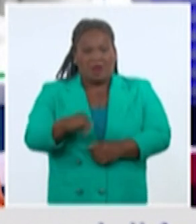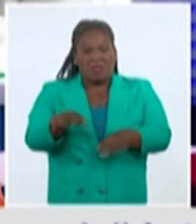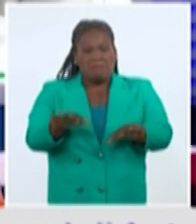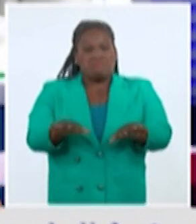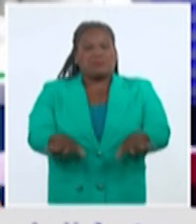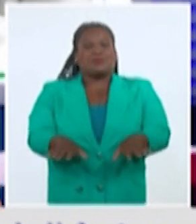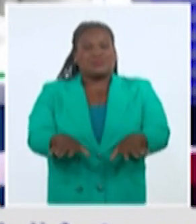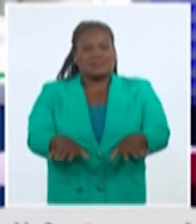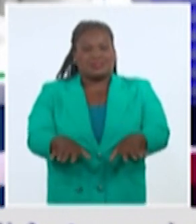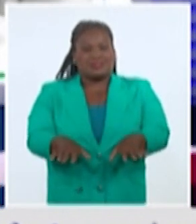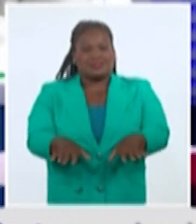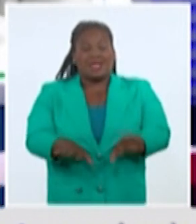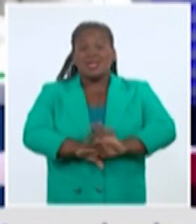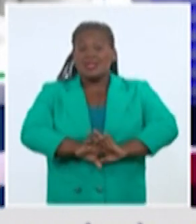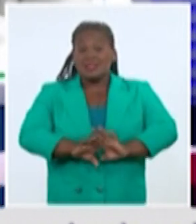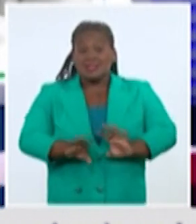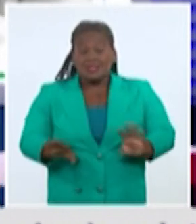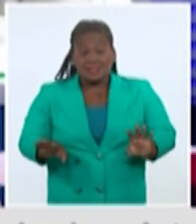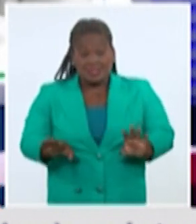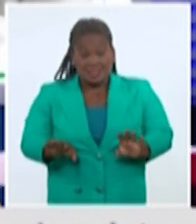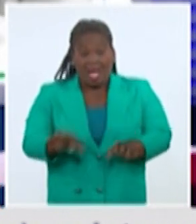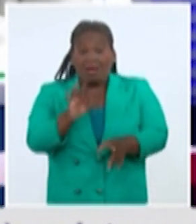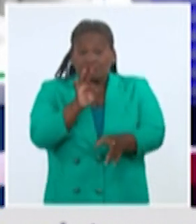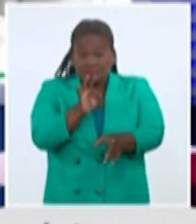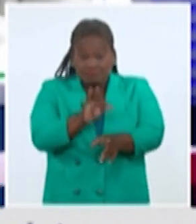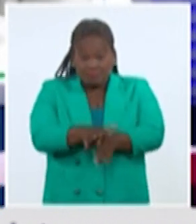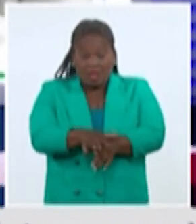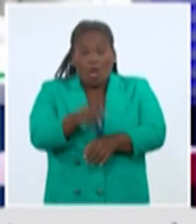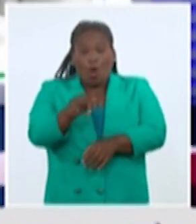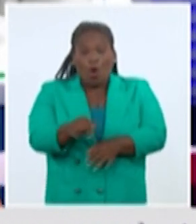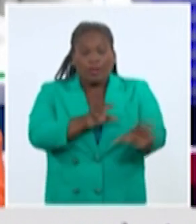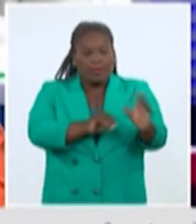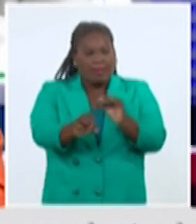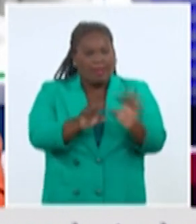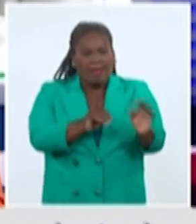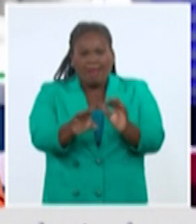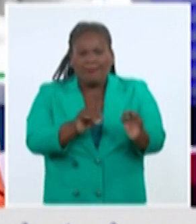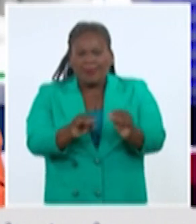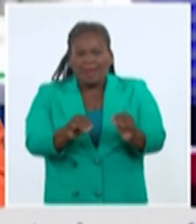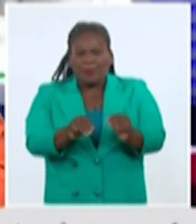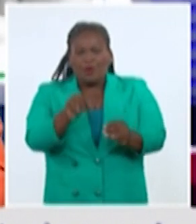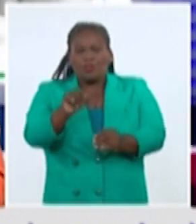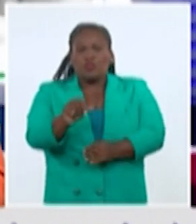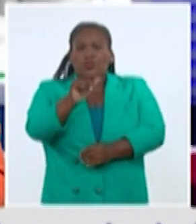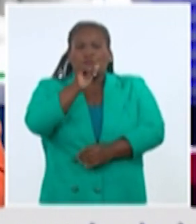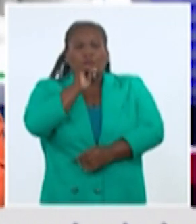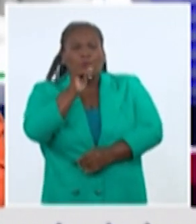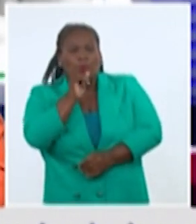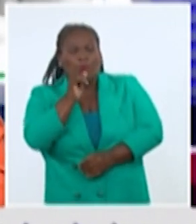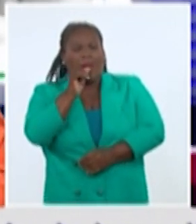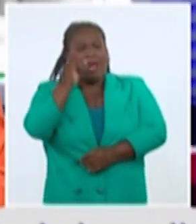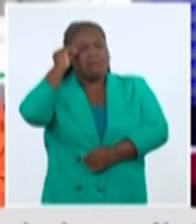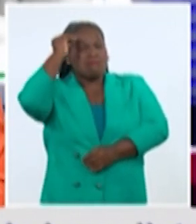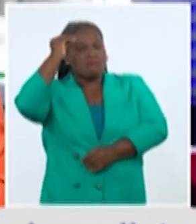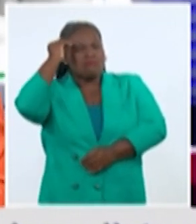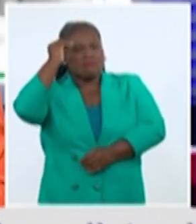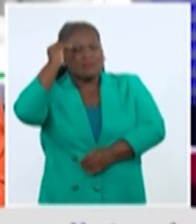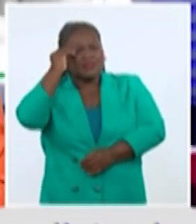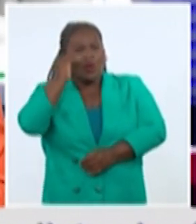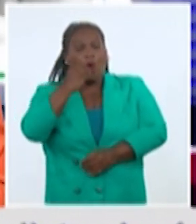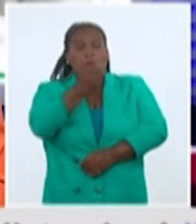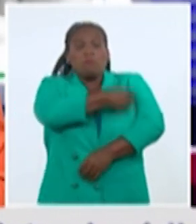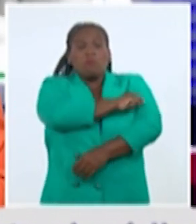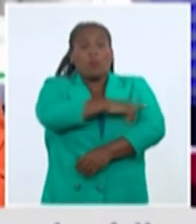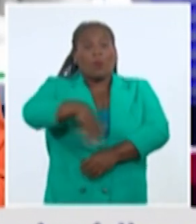porque ya reiteramos a toda la teleaudiencia, hoy conversamos sobre aquellas dudas, preocupaciones que se mantienen en